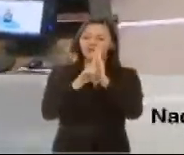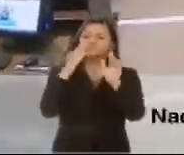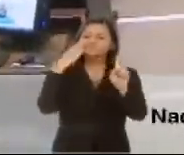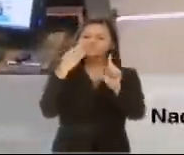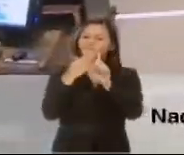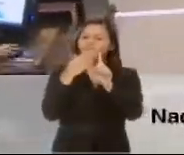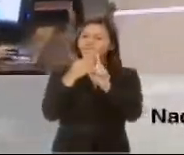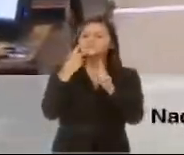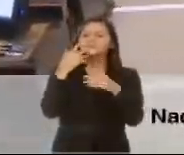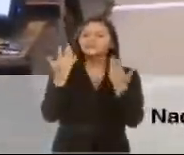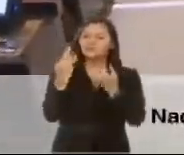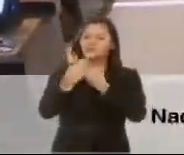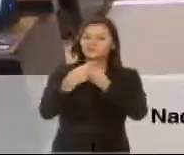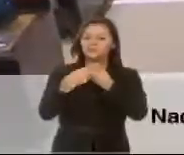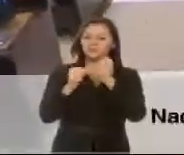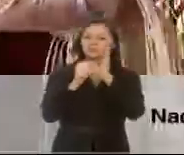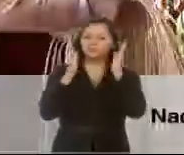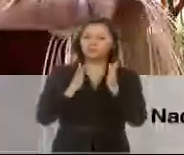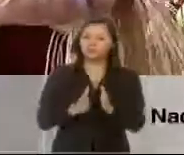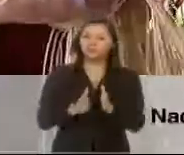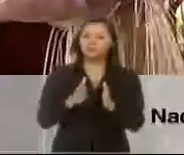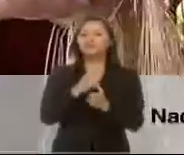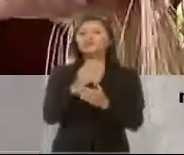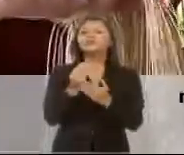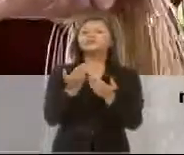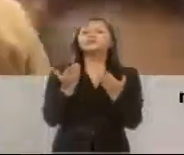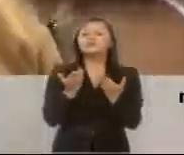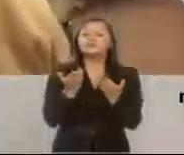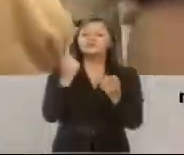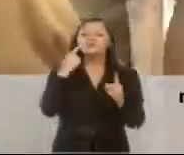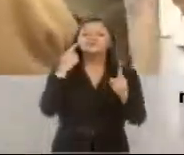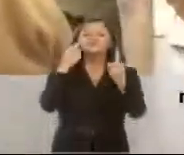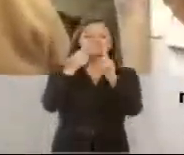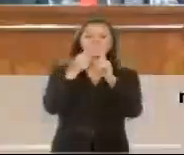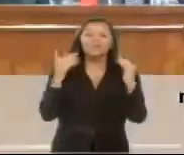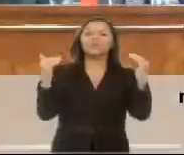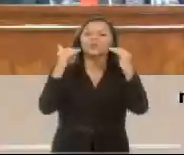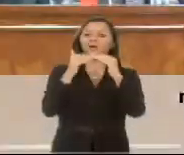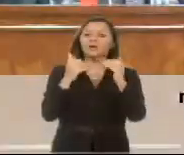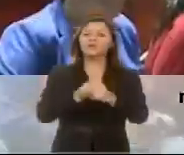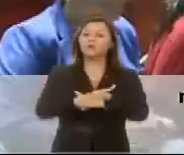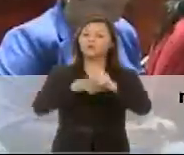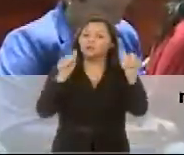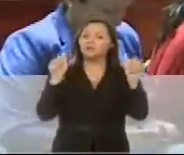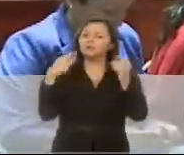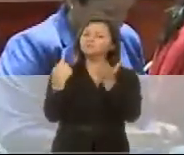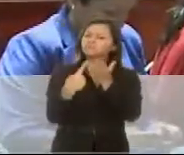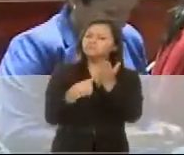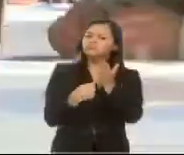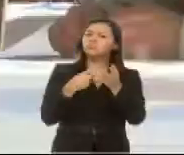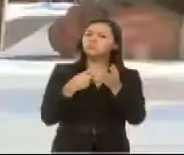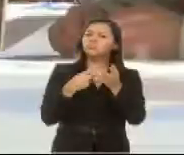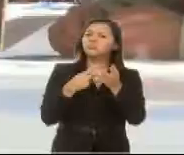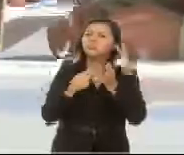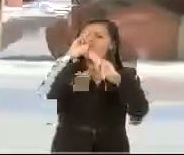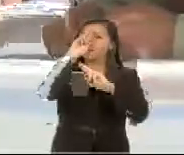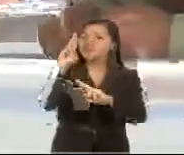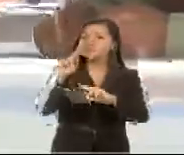puso énfasis en la participación de la ciudadanía, orientada por los principios de igualdad, autonomía, deliberación